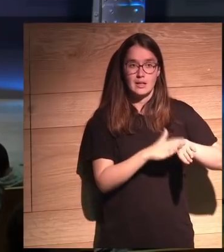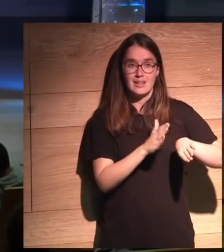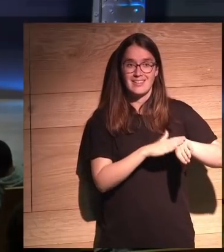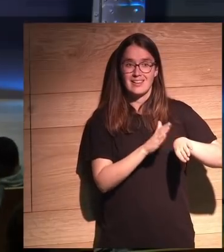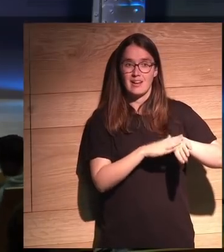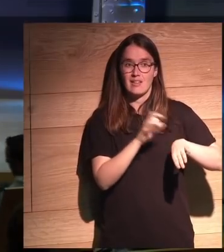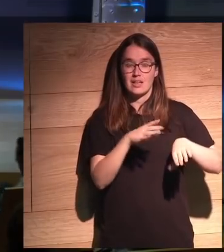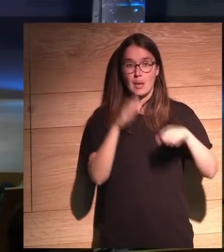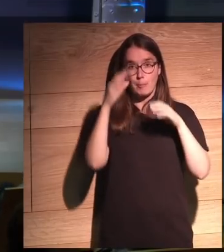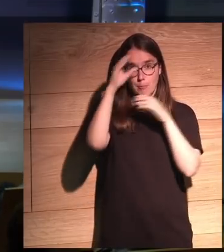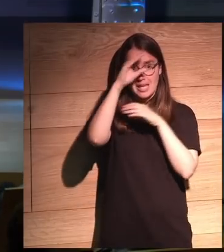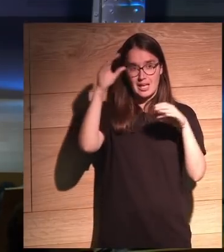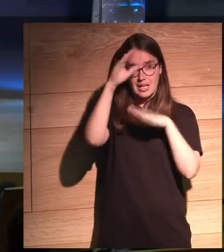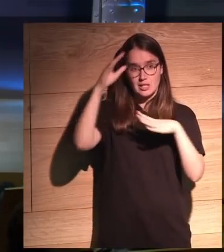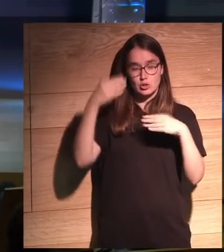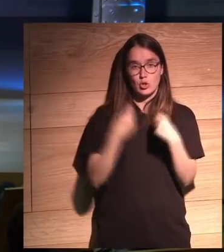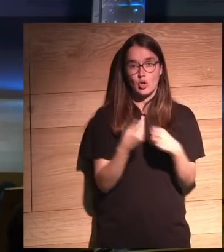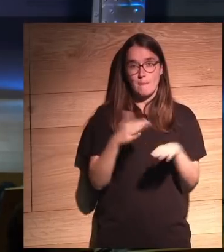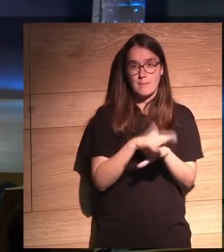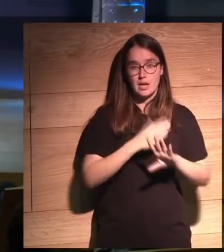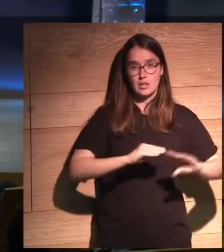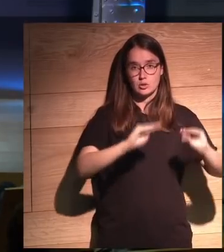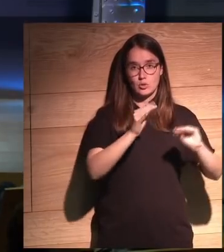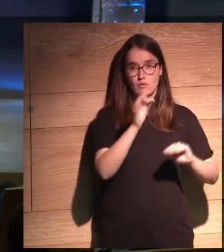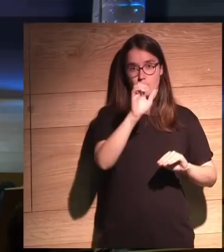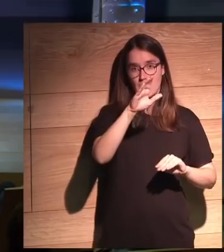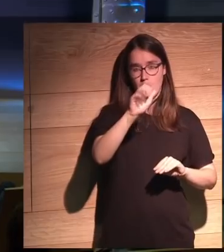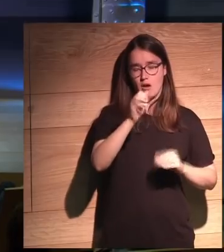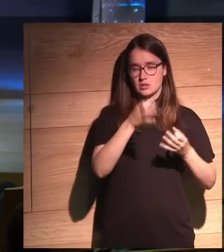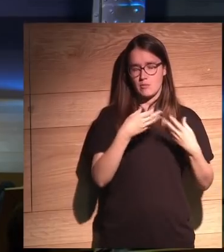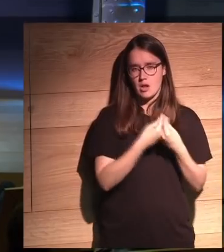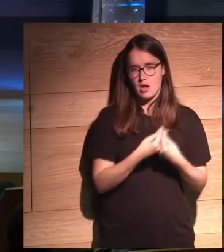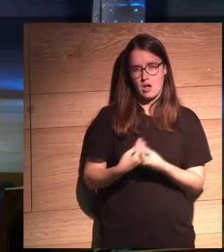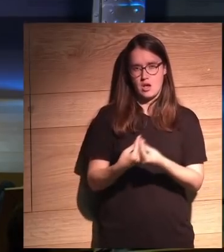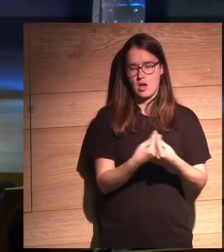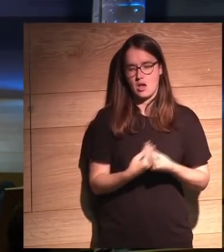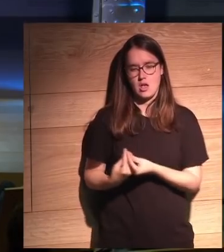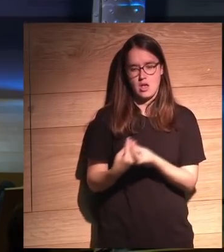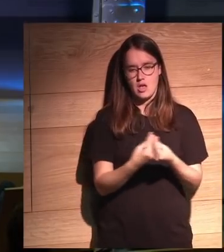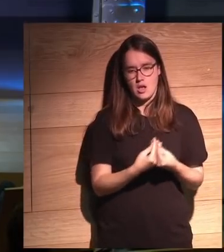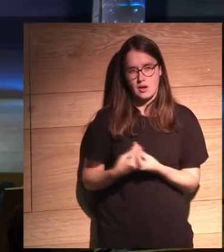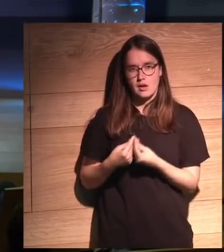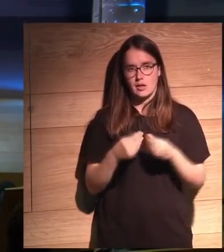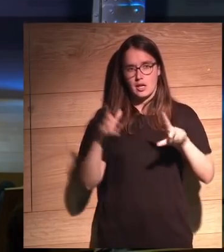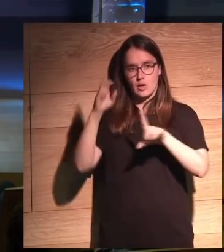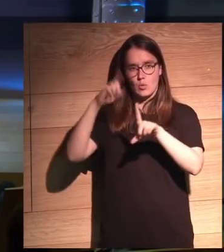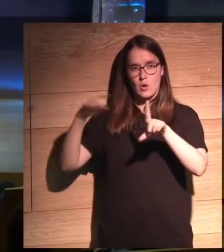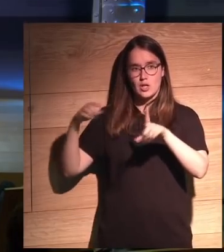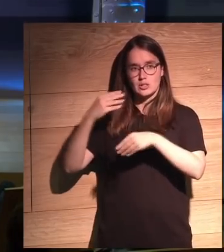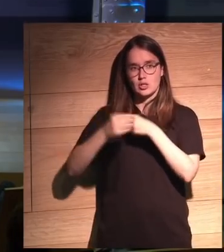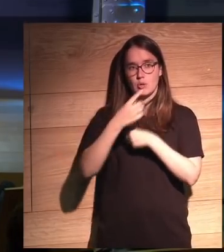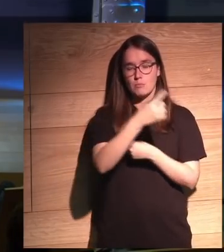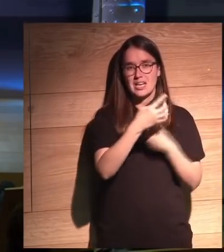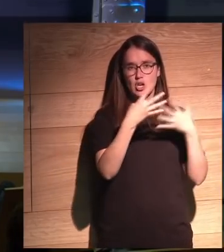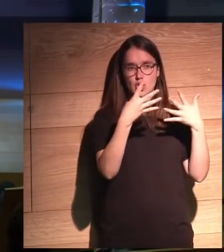Picasso, con su perra, Frica, que era inseparable de él. El cuadro está hecho en 1909,